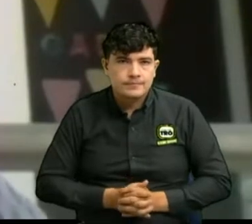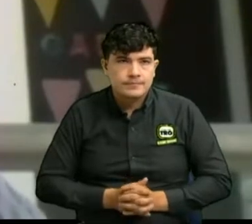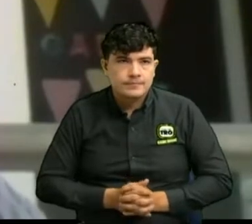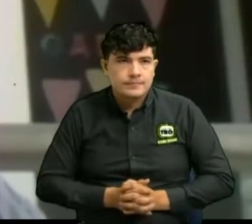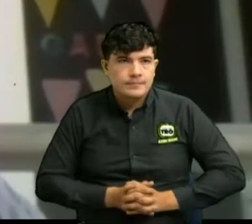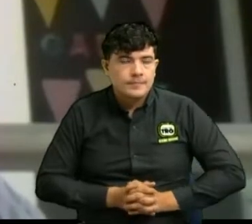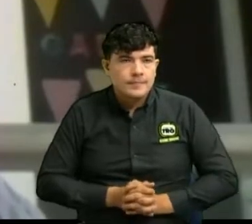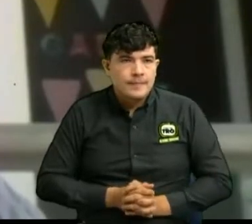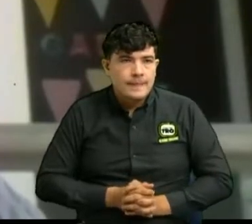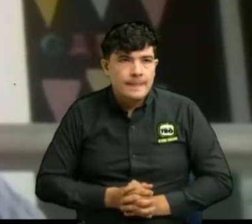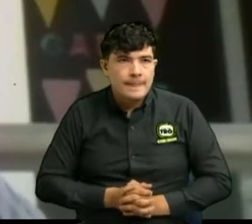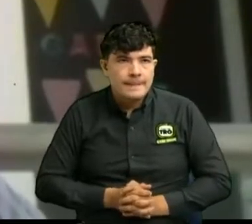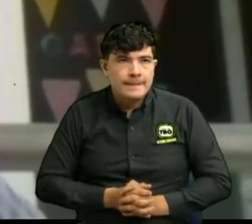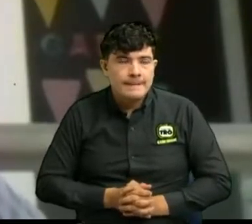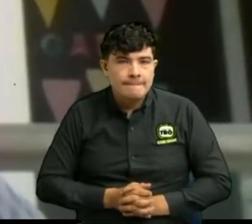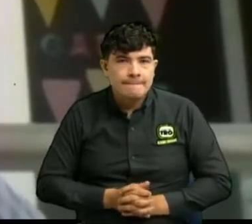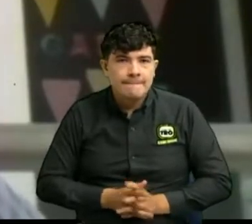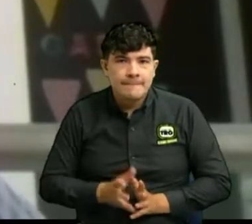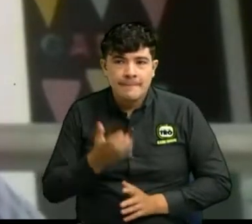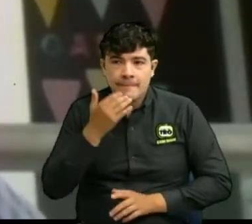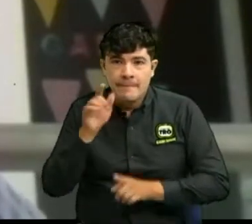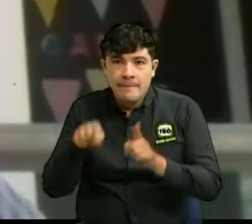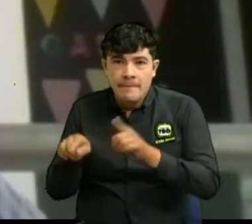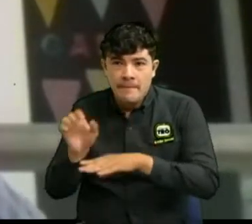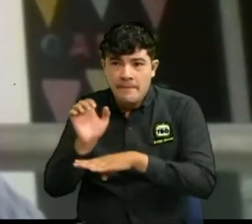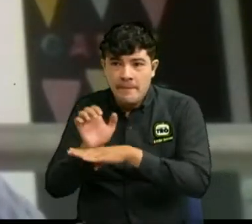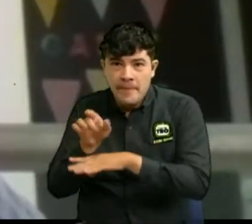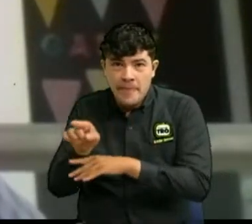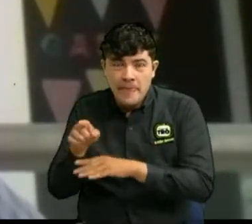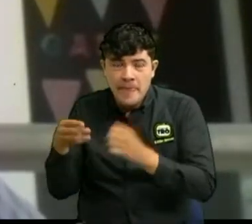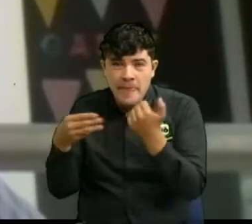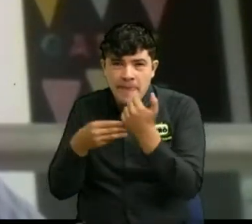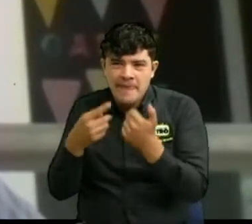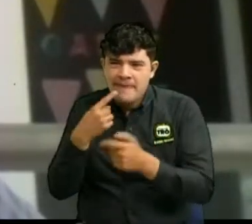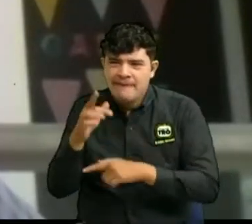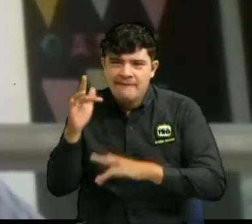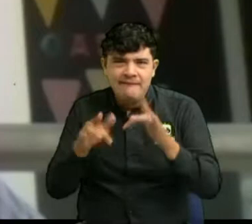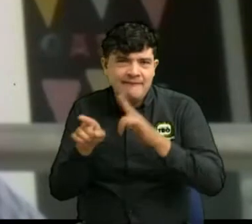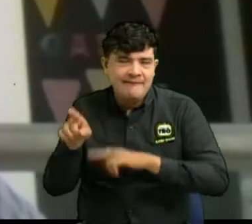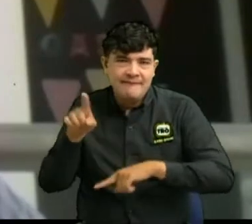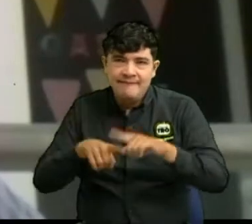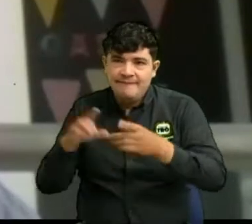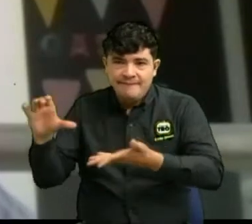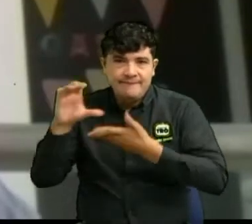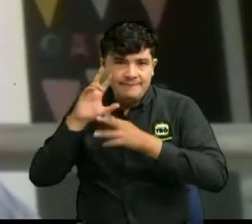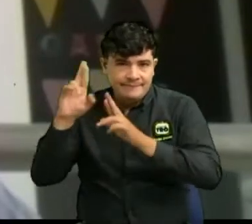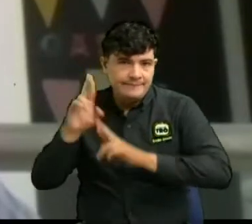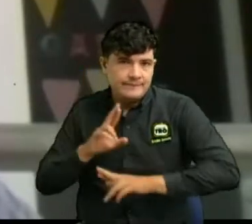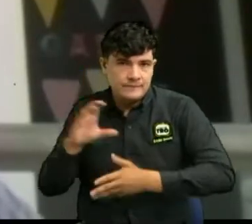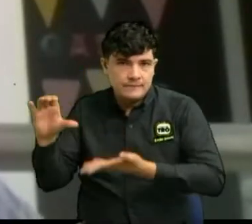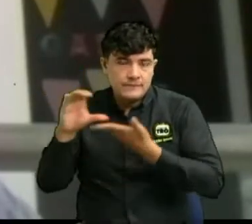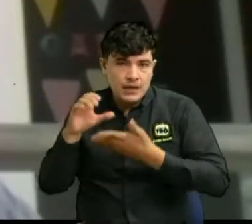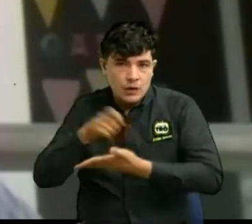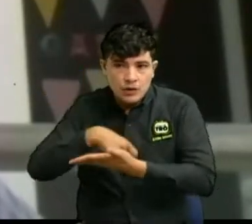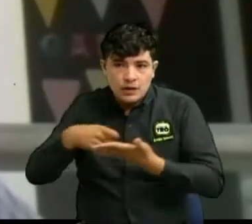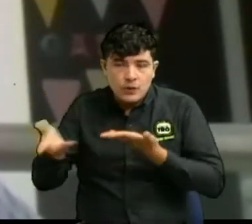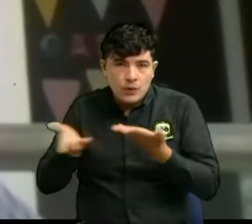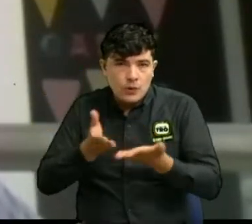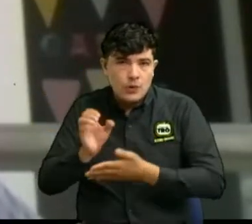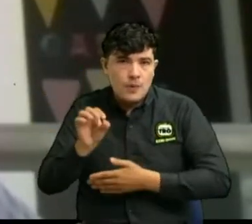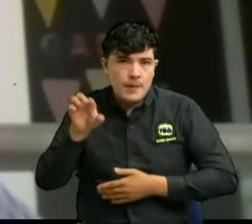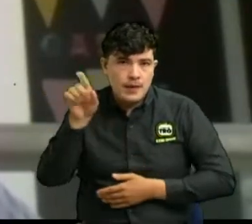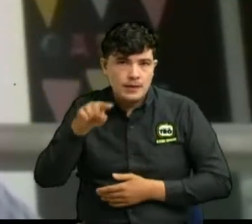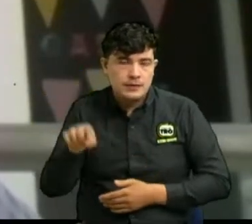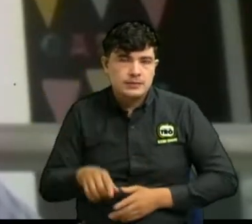situaciones ese pago de esa pensión sería incompatible con lo que ella reciba por honorarios de un contrato de prestación del